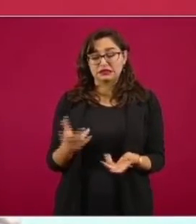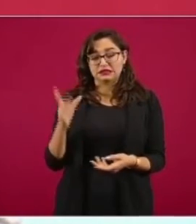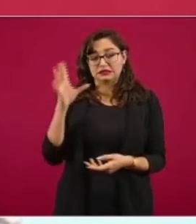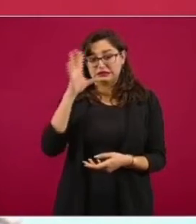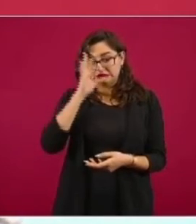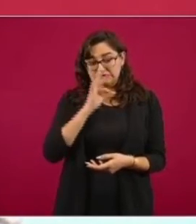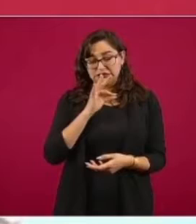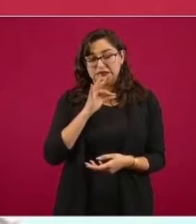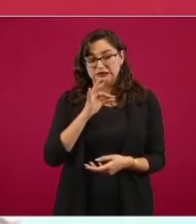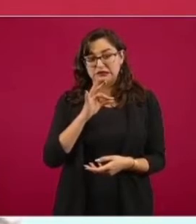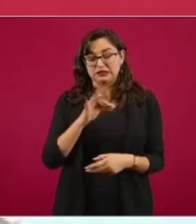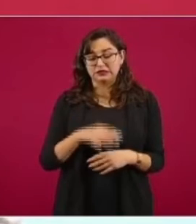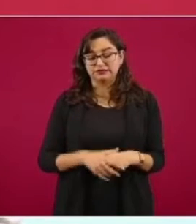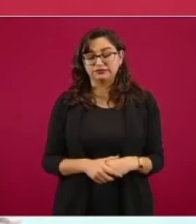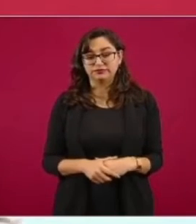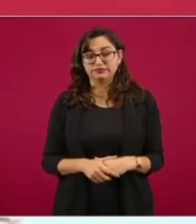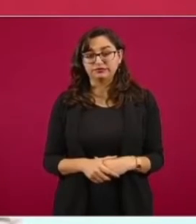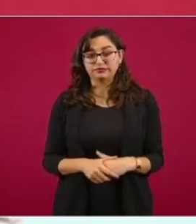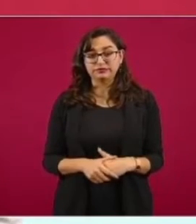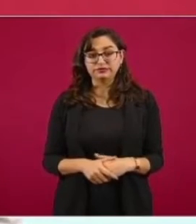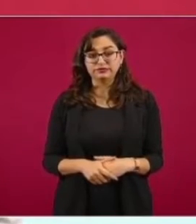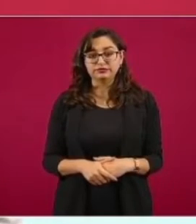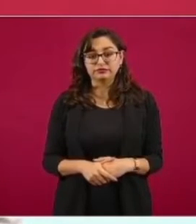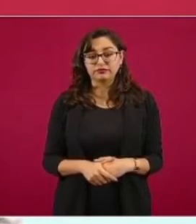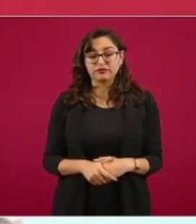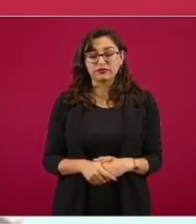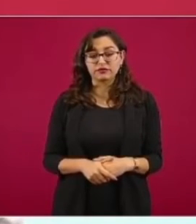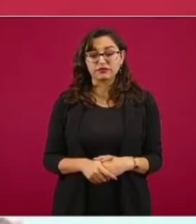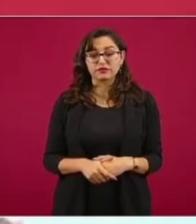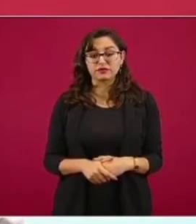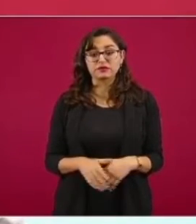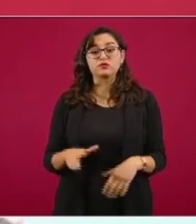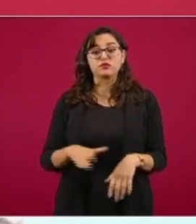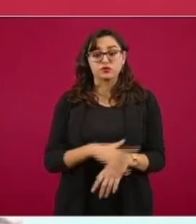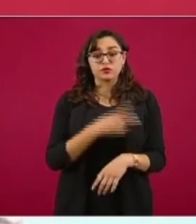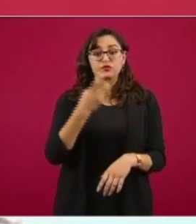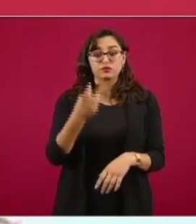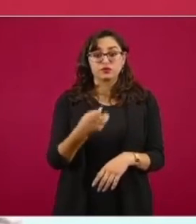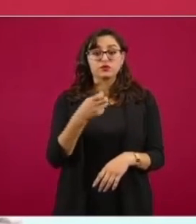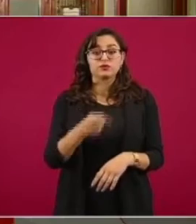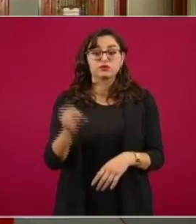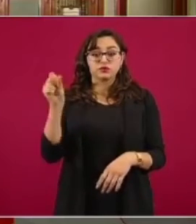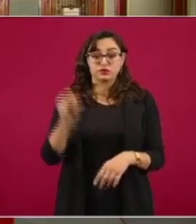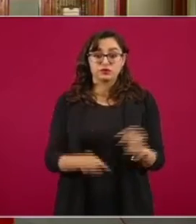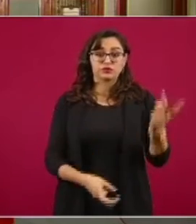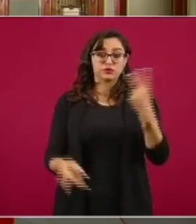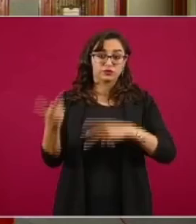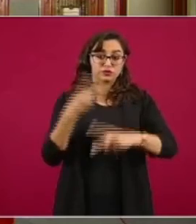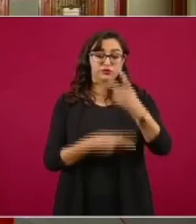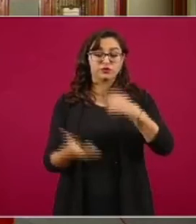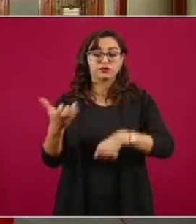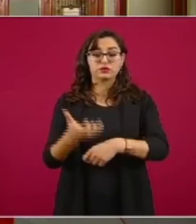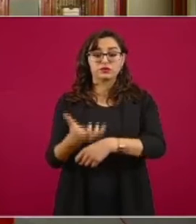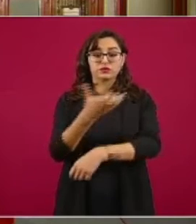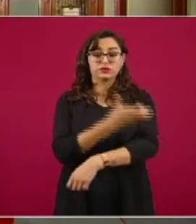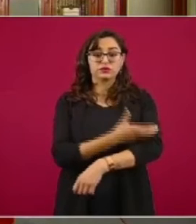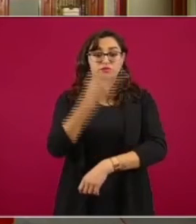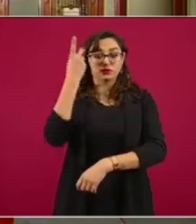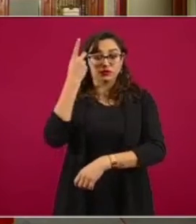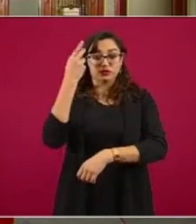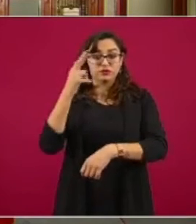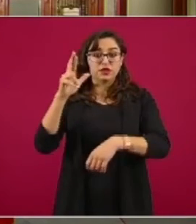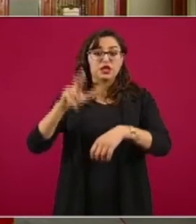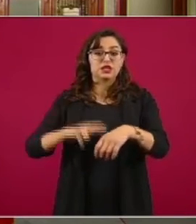esta enfermedad. Entonces, hoy nos acompañan para hablar de esto nuestra directora general del